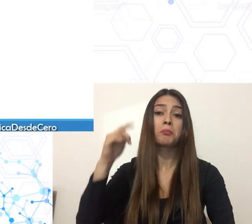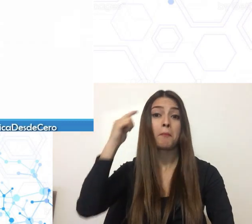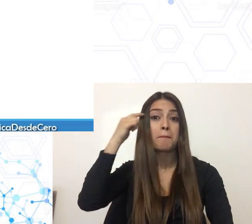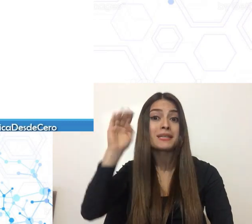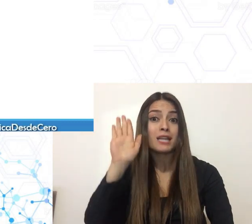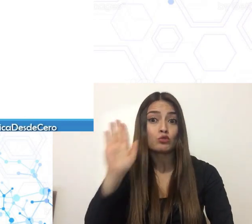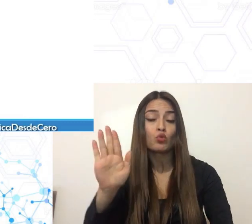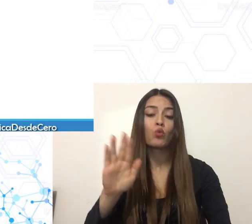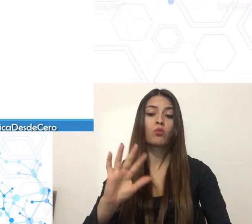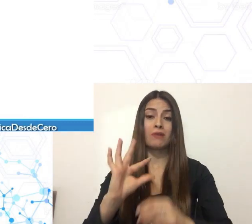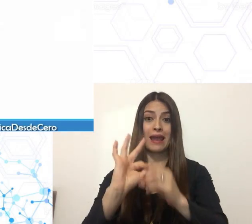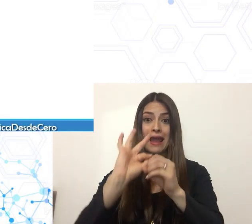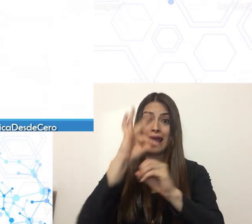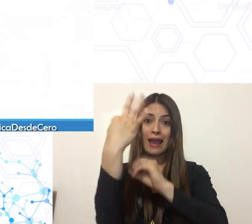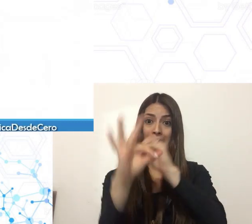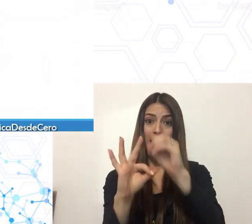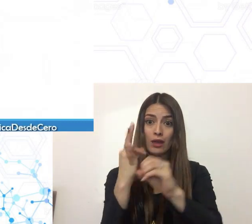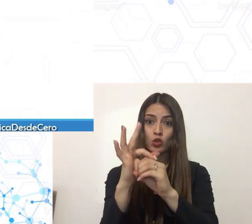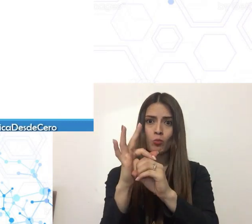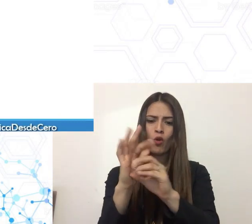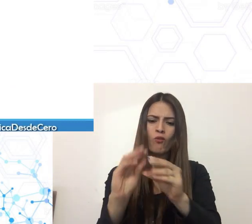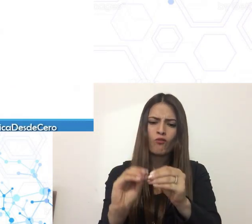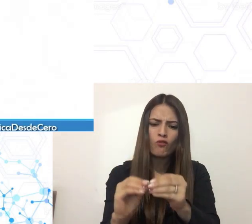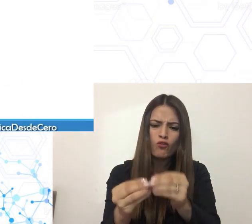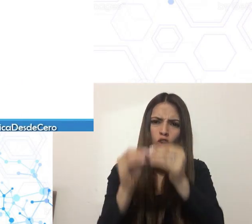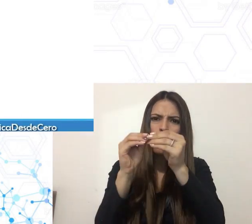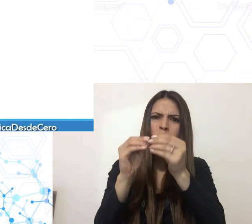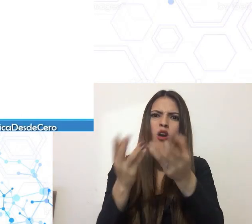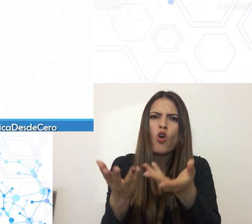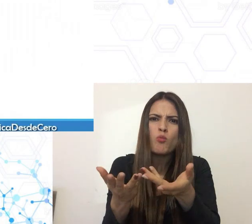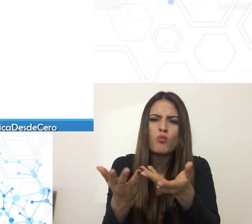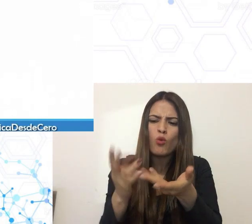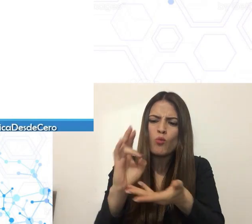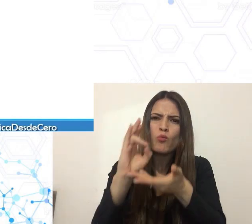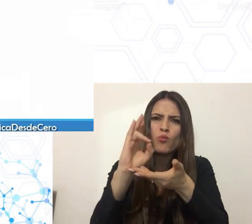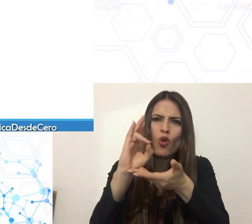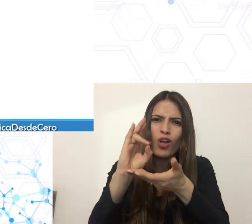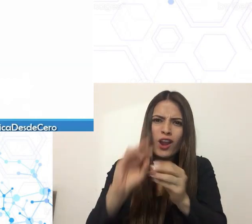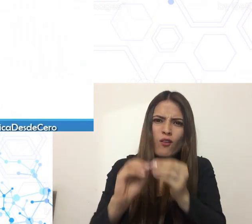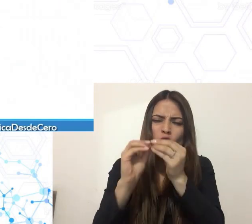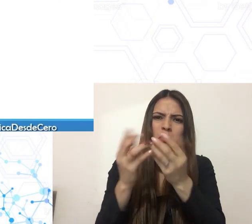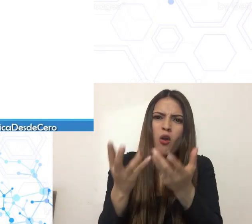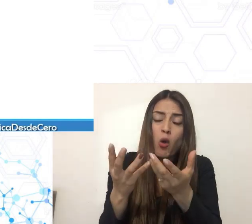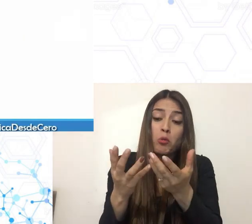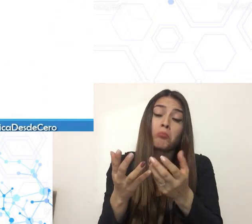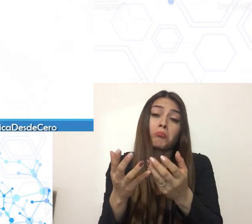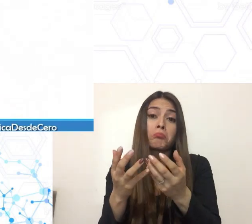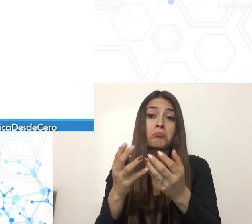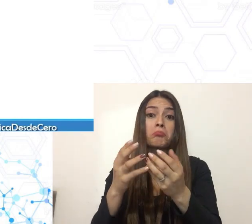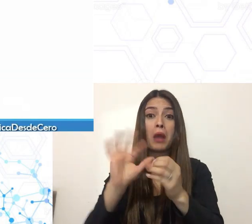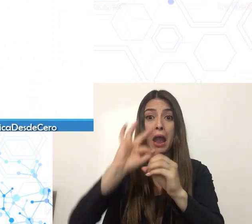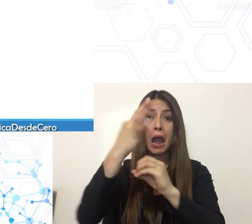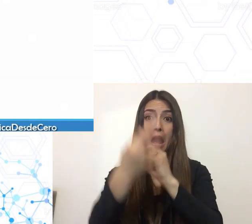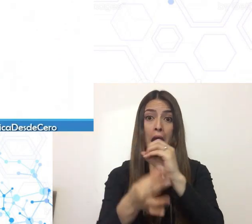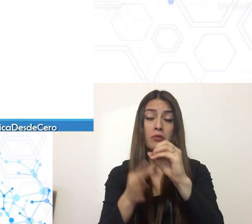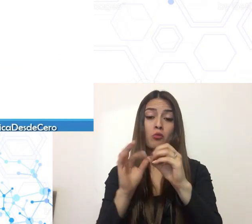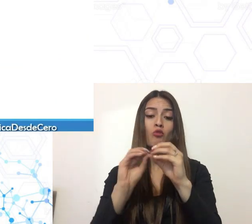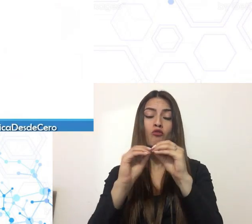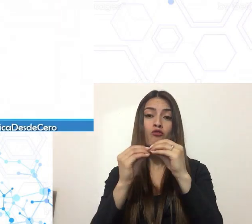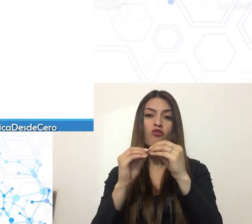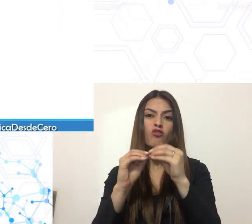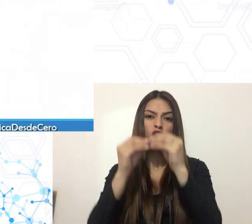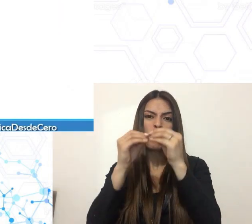1904 se llamó el modelo del pudín de pasas. Es que decía Thomson. Thomson dijo que el átomo ciertamente